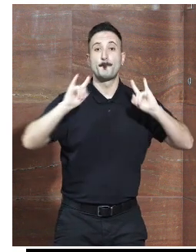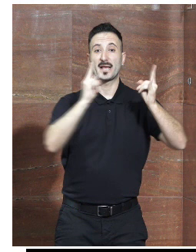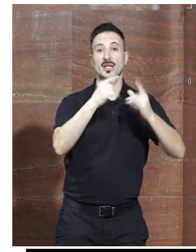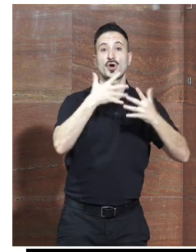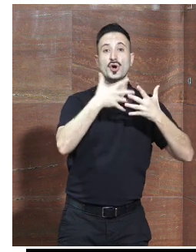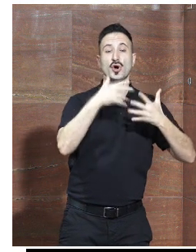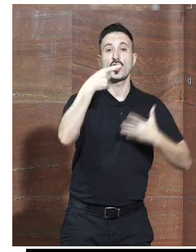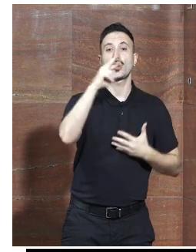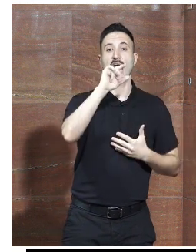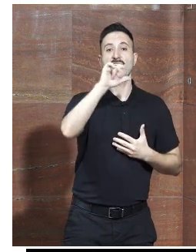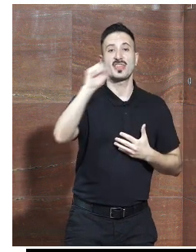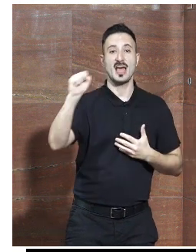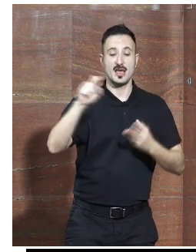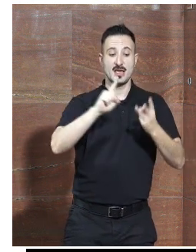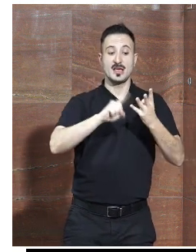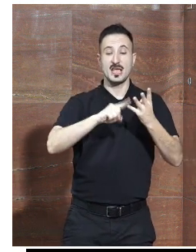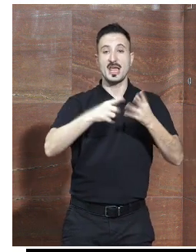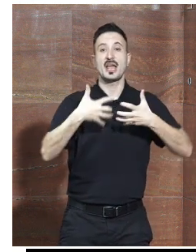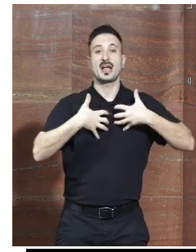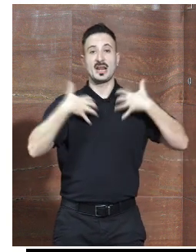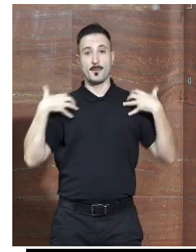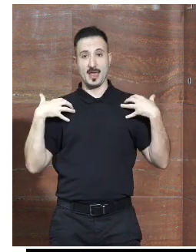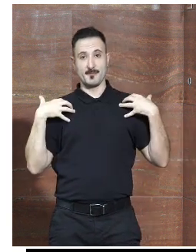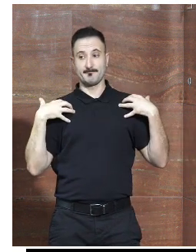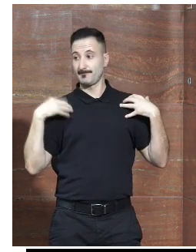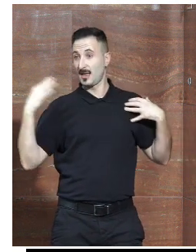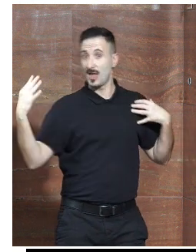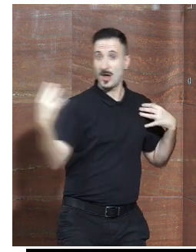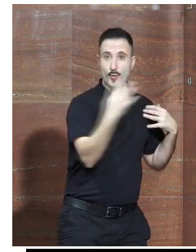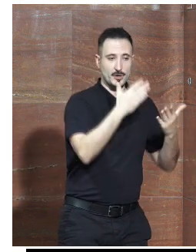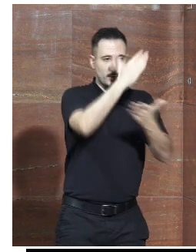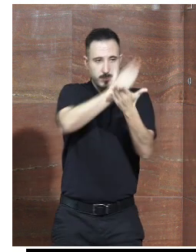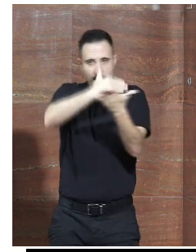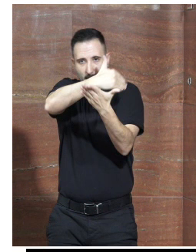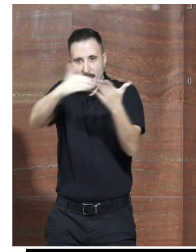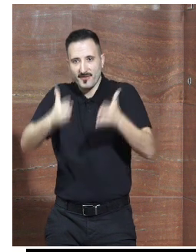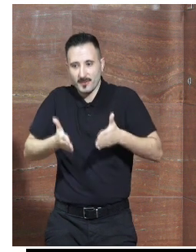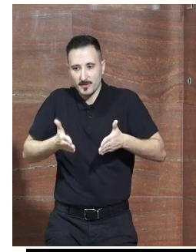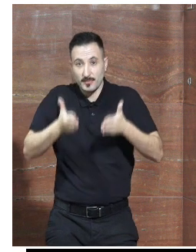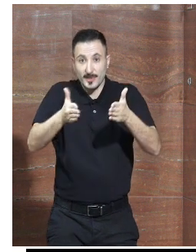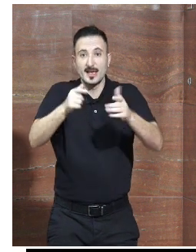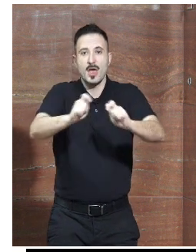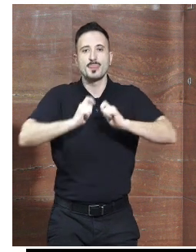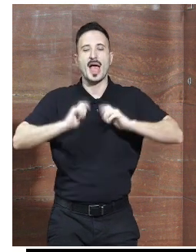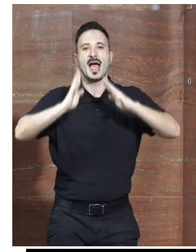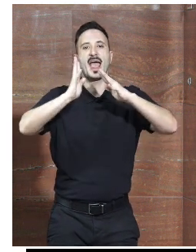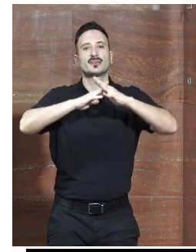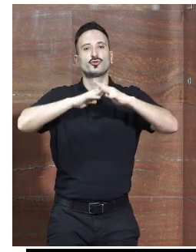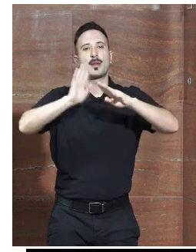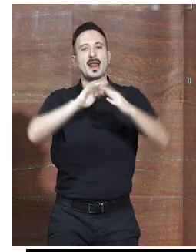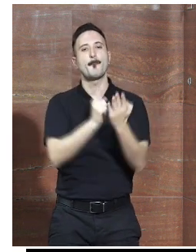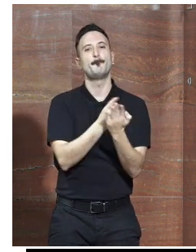Vía, apoyados en esa trama urbana de la retícula de Cerdá, con la avenida Diagonal. Eso nos genera una estructura dentro de nuestro